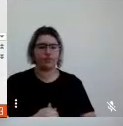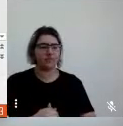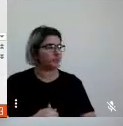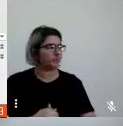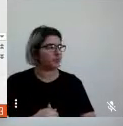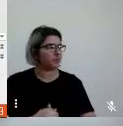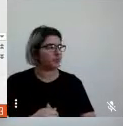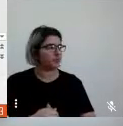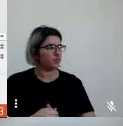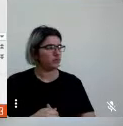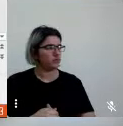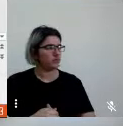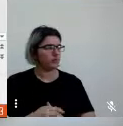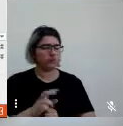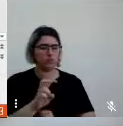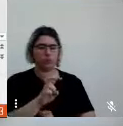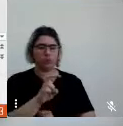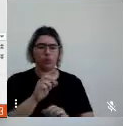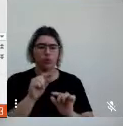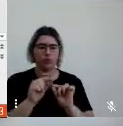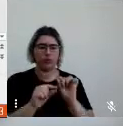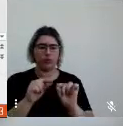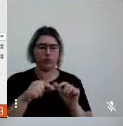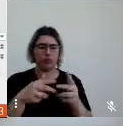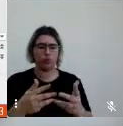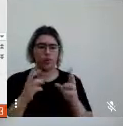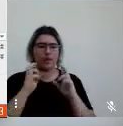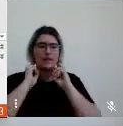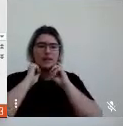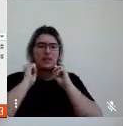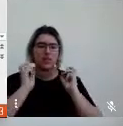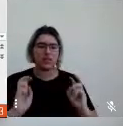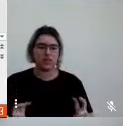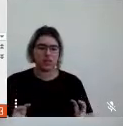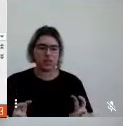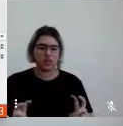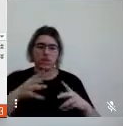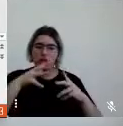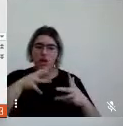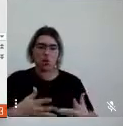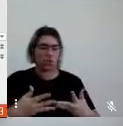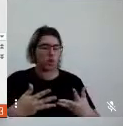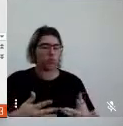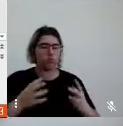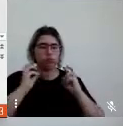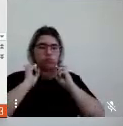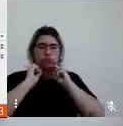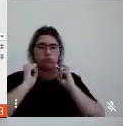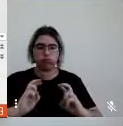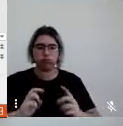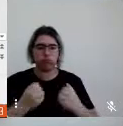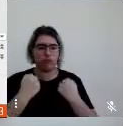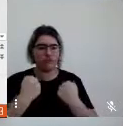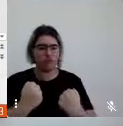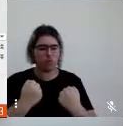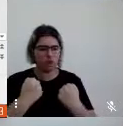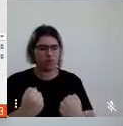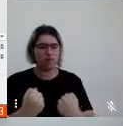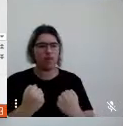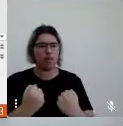Otro factor muy importante es el estrés. Hoy en día vivimos con mucho estrés y se ha visto que el vivir